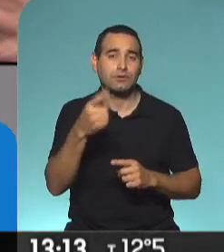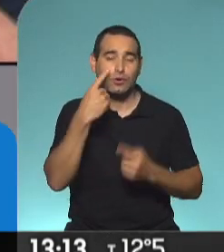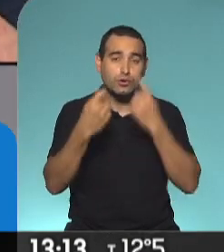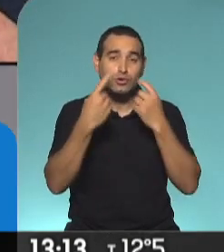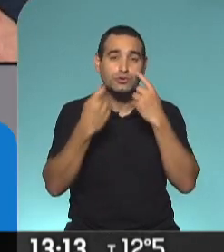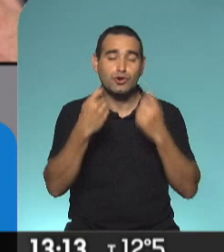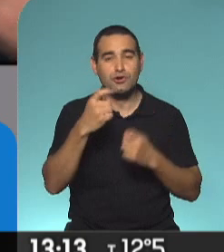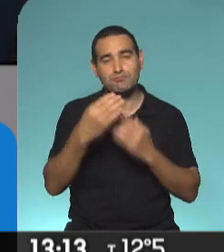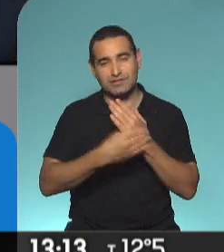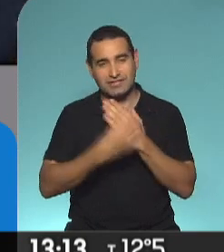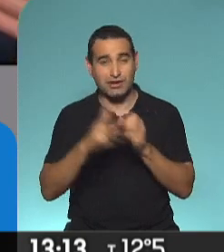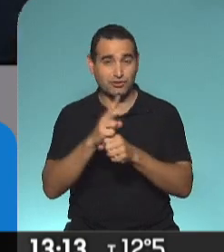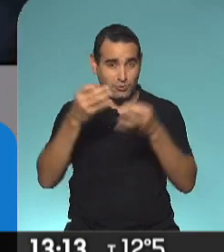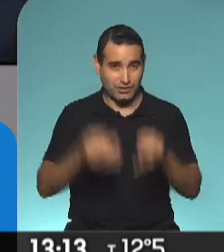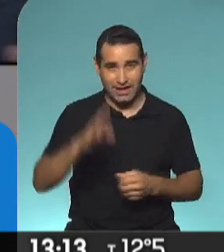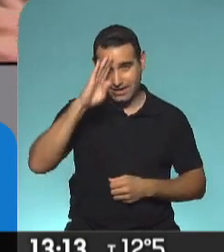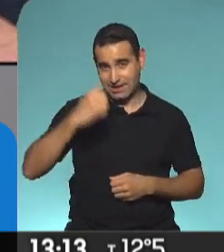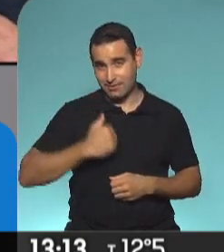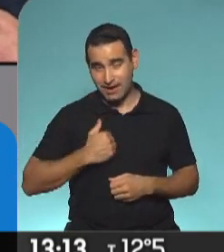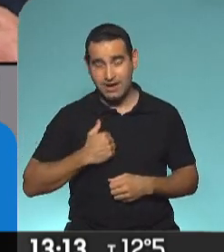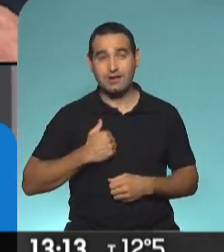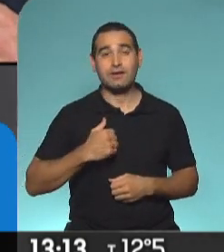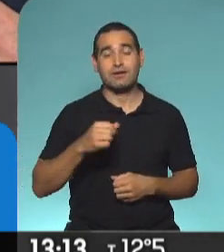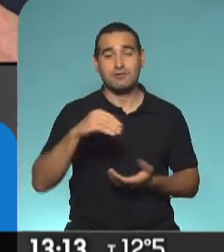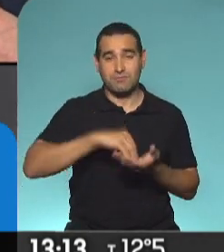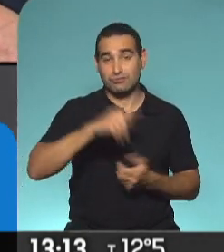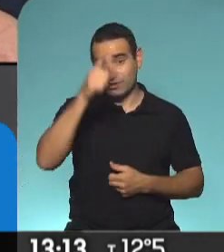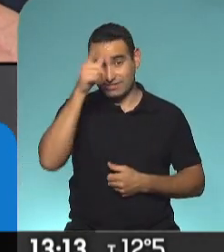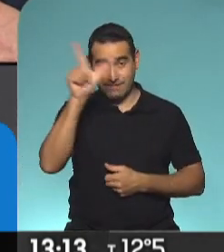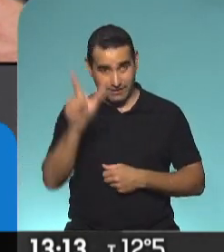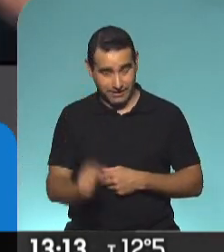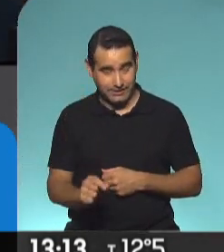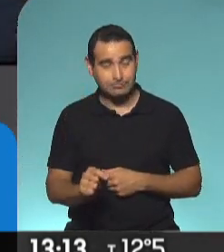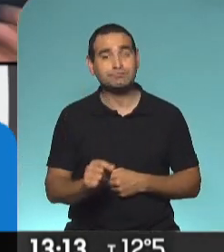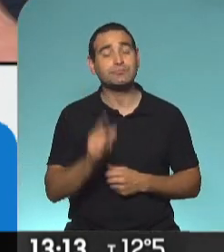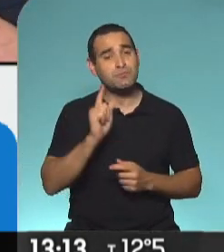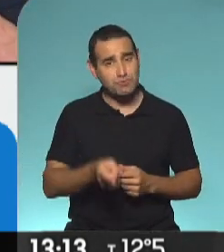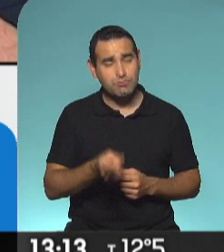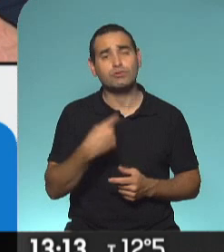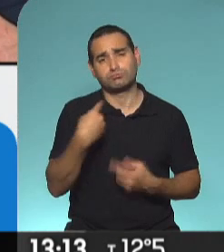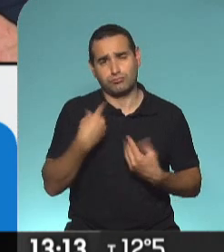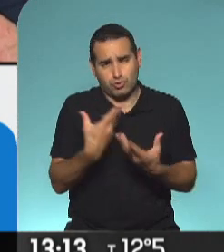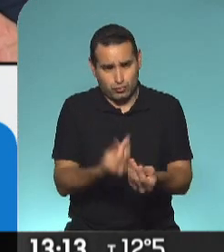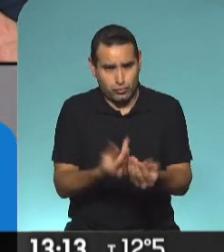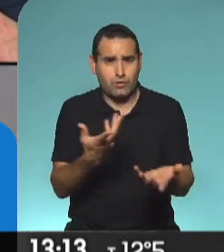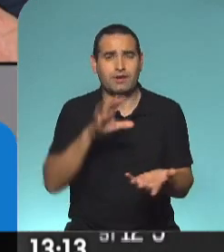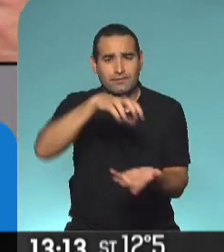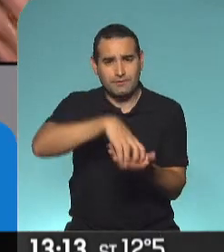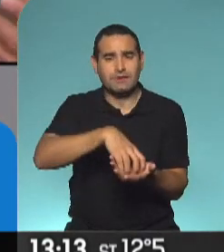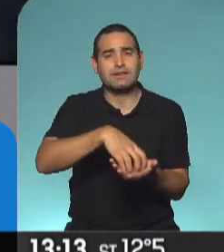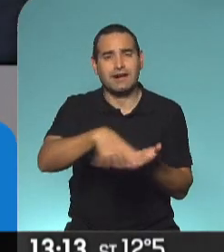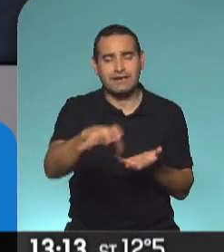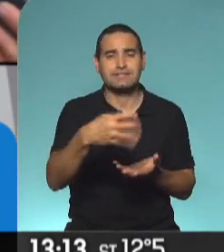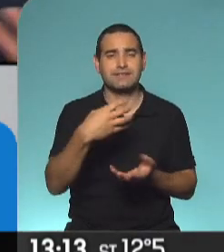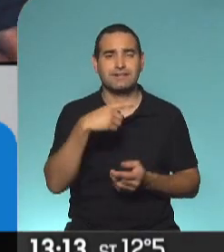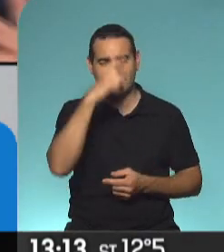los hace el ministerio de seguridad través de gendarmería a través de policía federal también nosotros cooperamos a través de la agencia nacional de seguridad